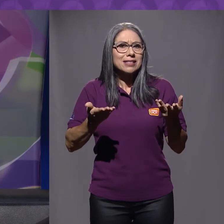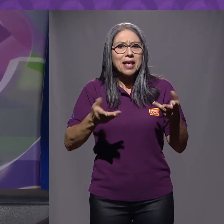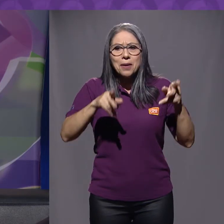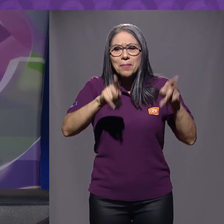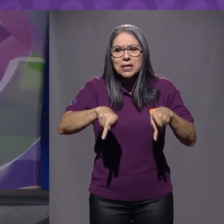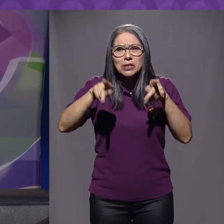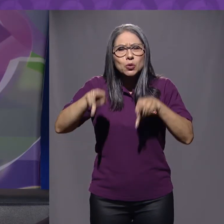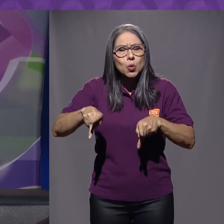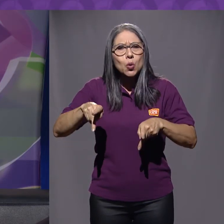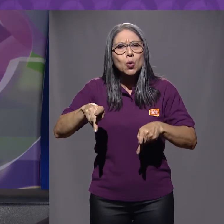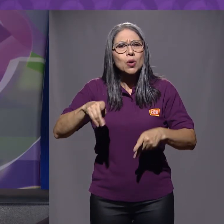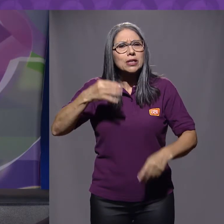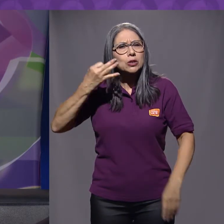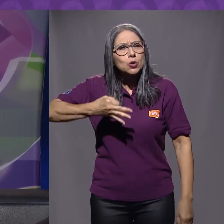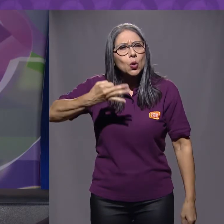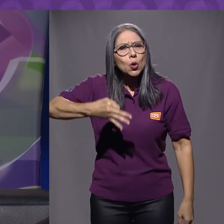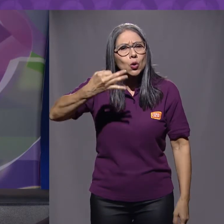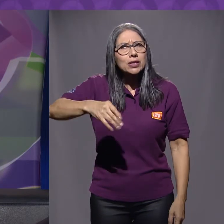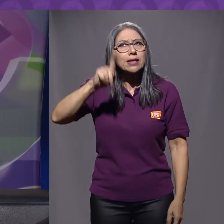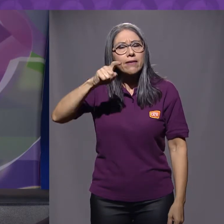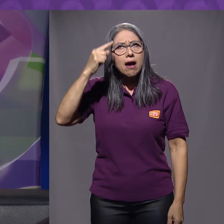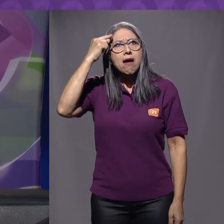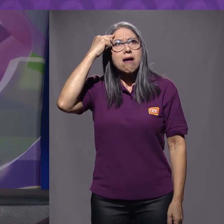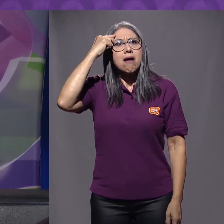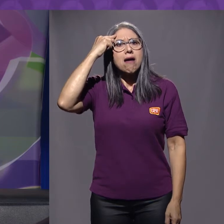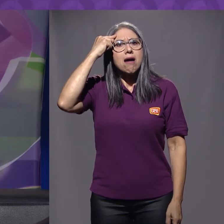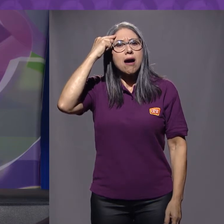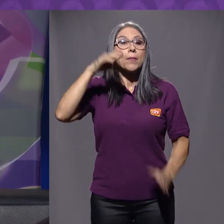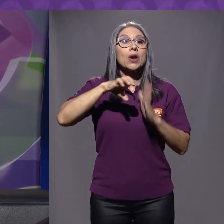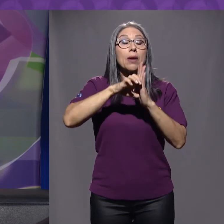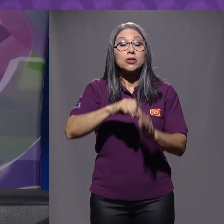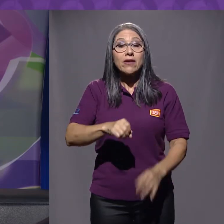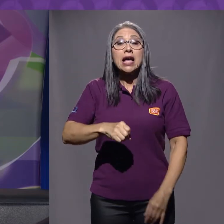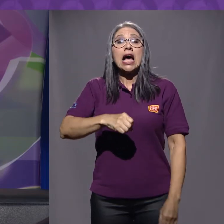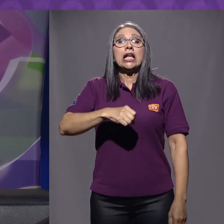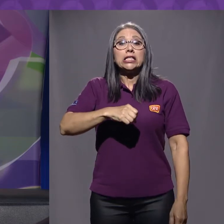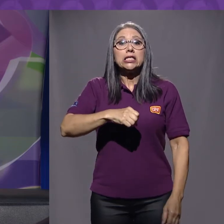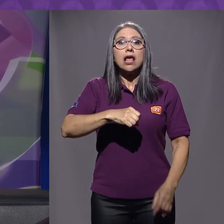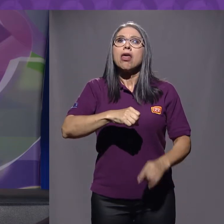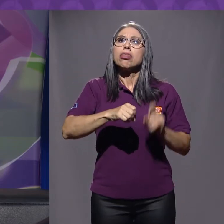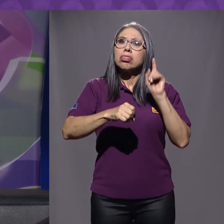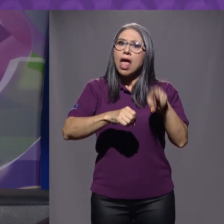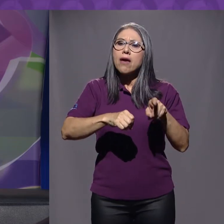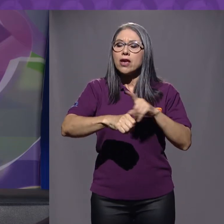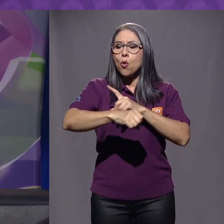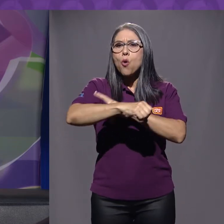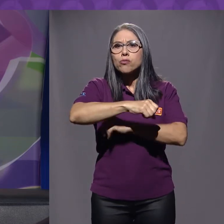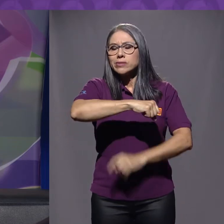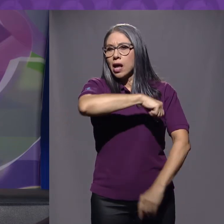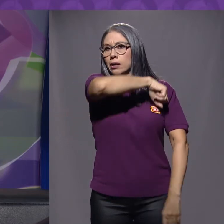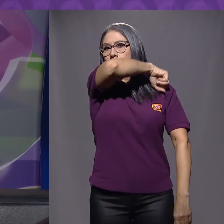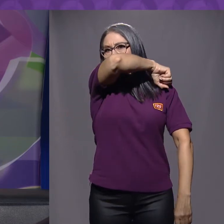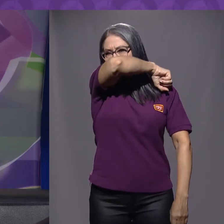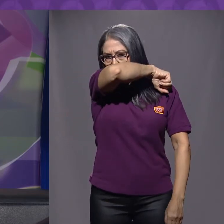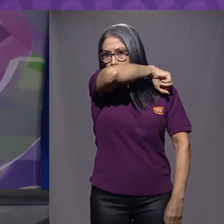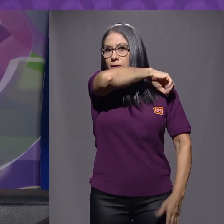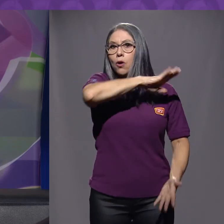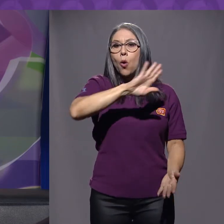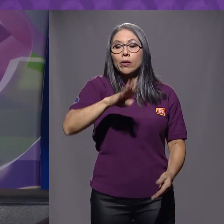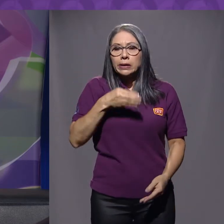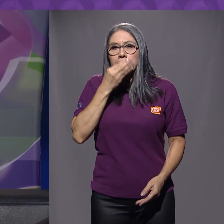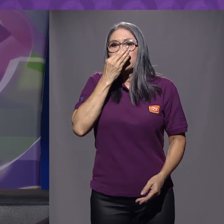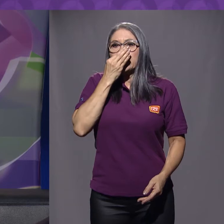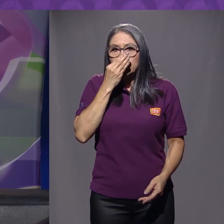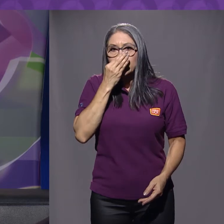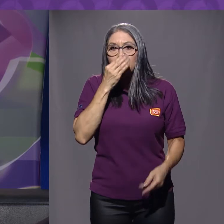como calando todos los días en el mensaje de que el estornudo, el protocolo de estornudo, el uso de la mascarilla,